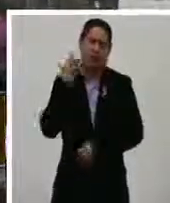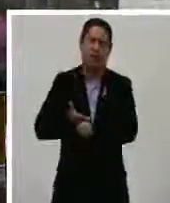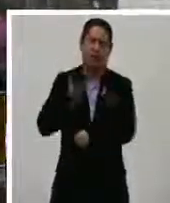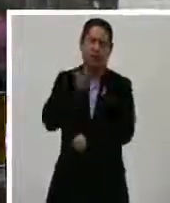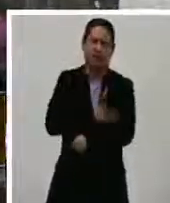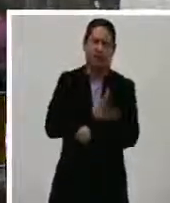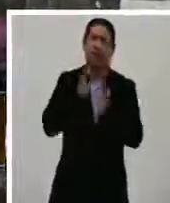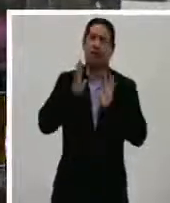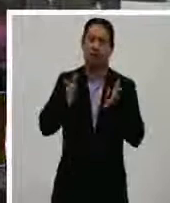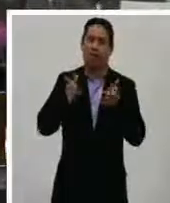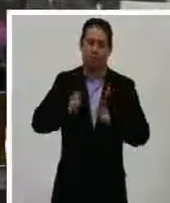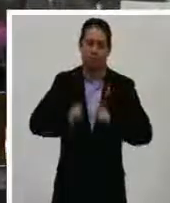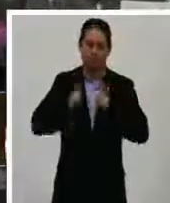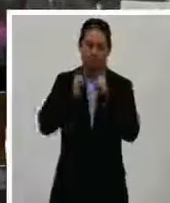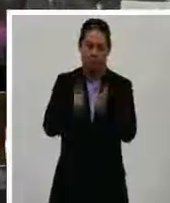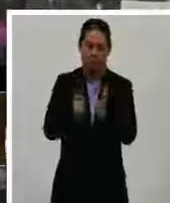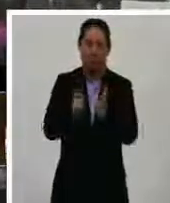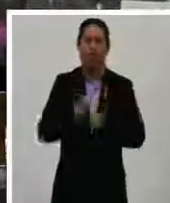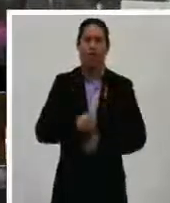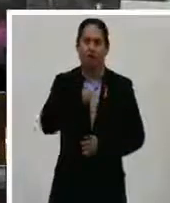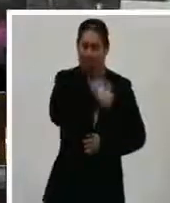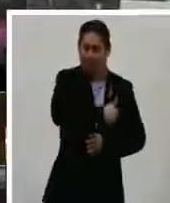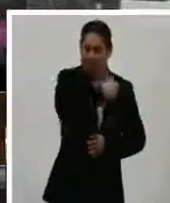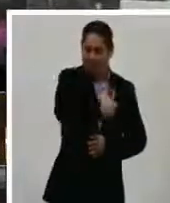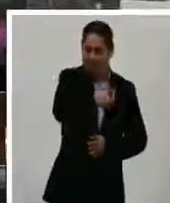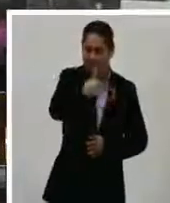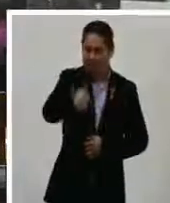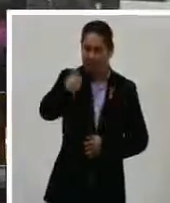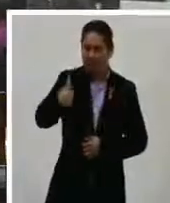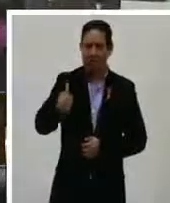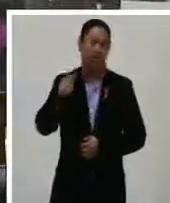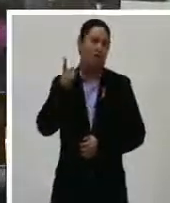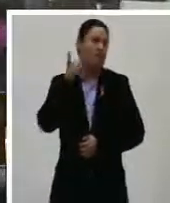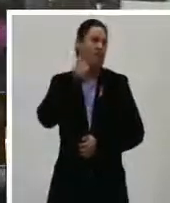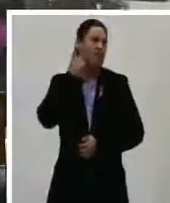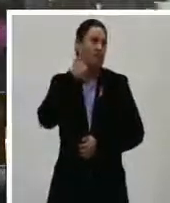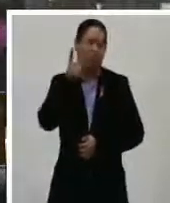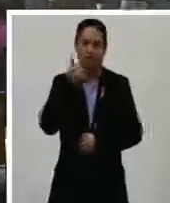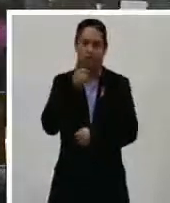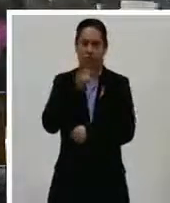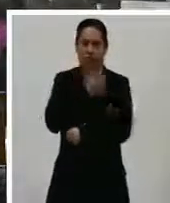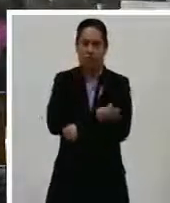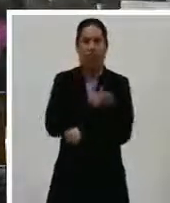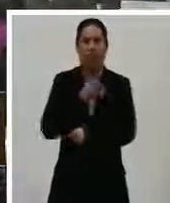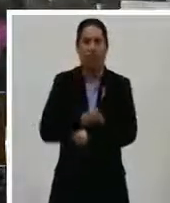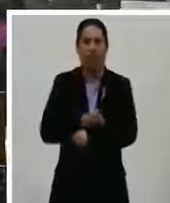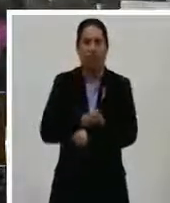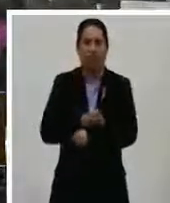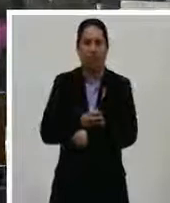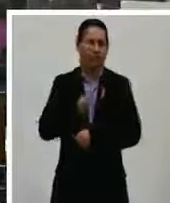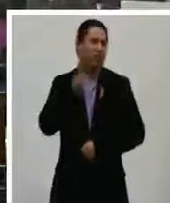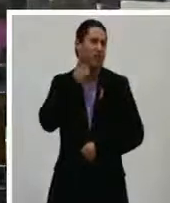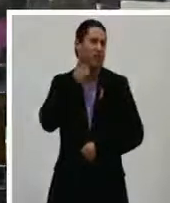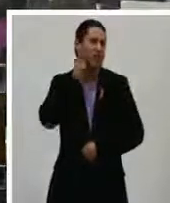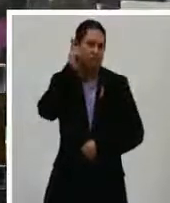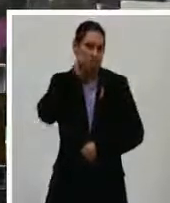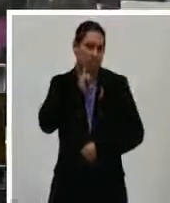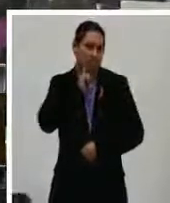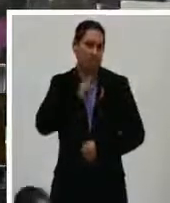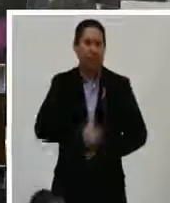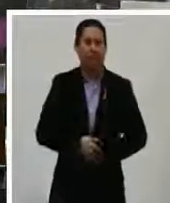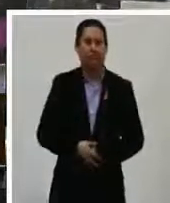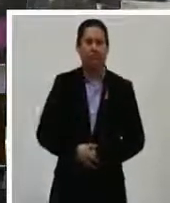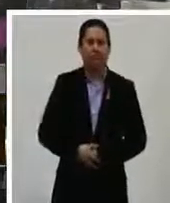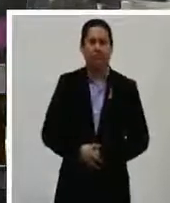ya que nos fue repartida con anterioridad a cada una de las compañeras legisladoras y compañeros legisladores